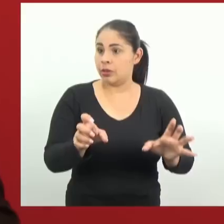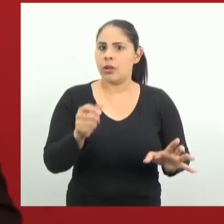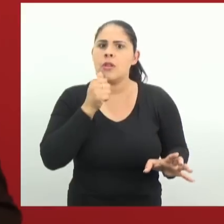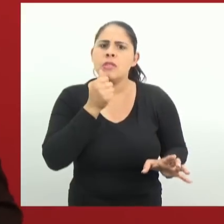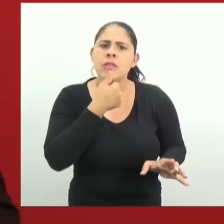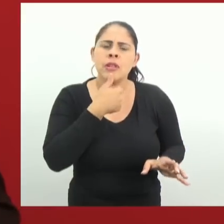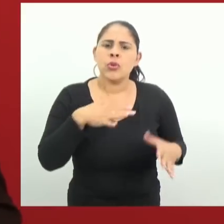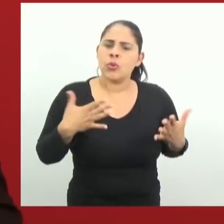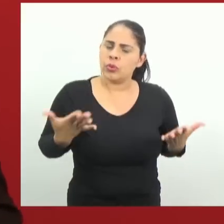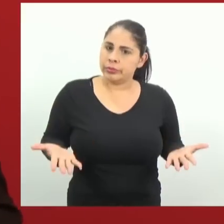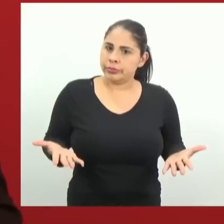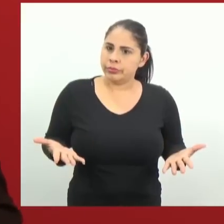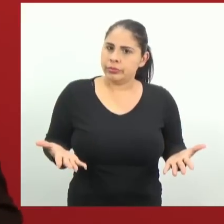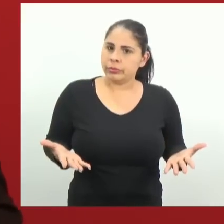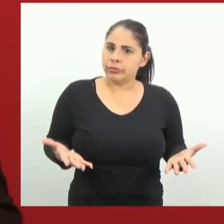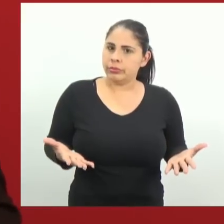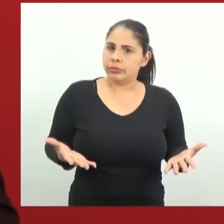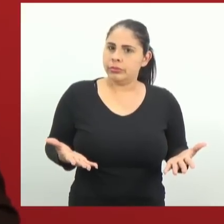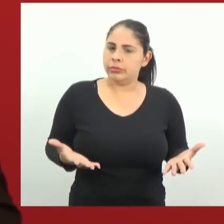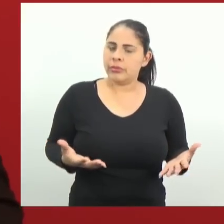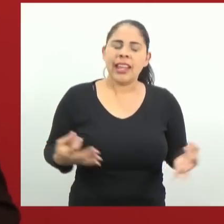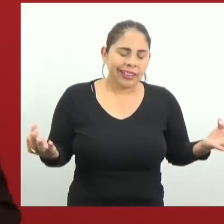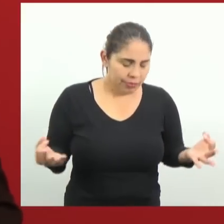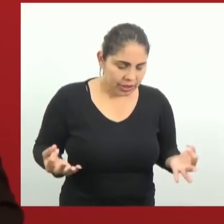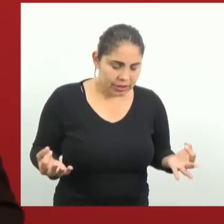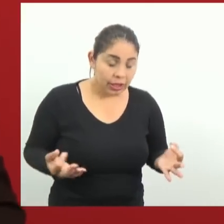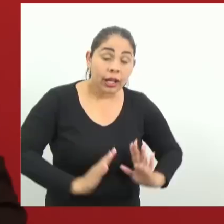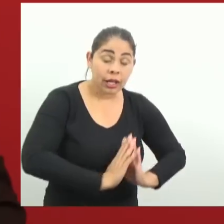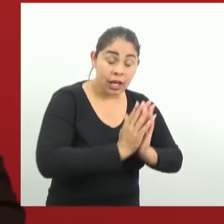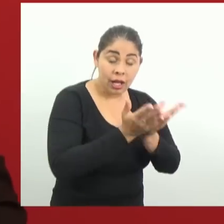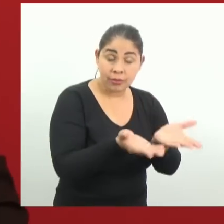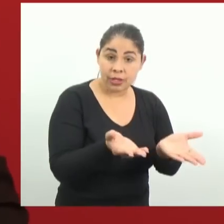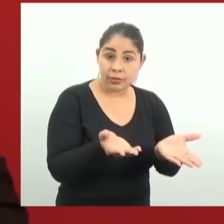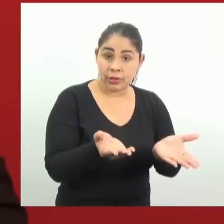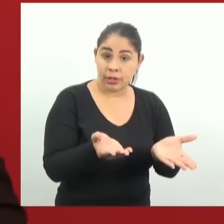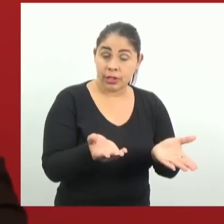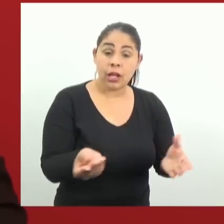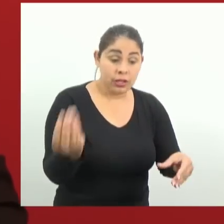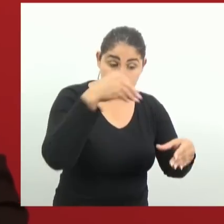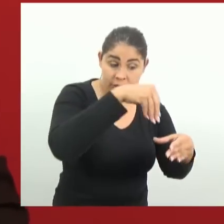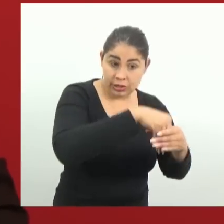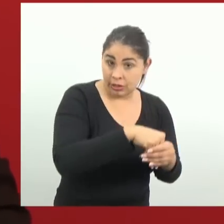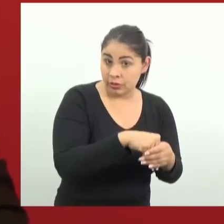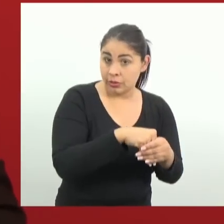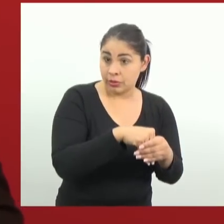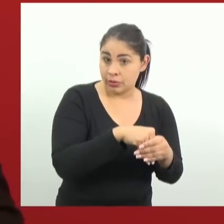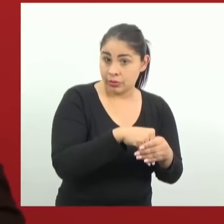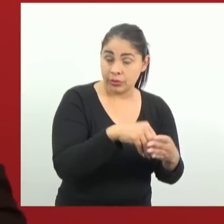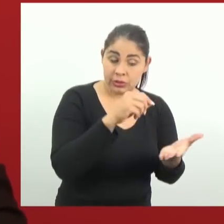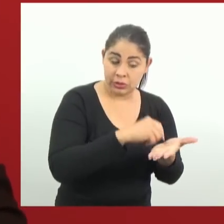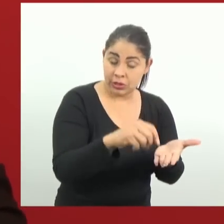Lo que está pasando es esto, que esa Biblia que contiene con tinta negra la